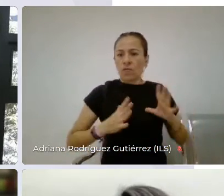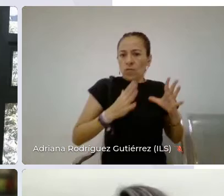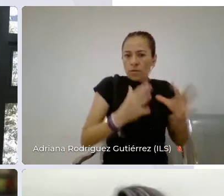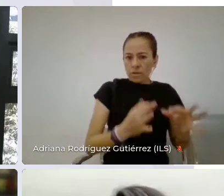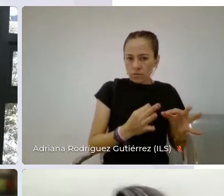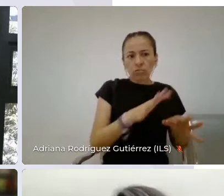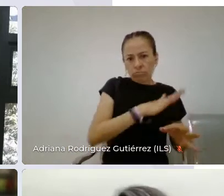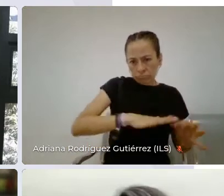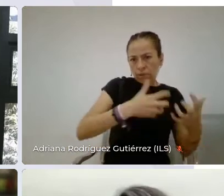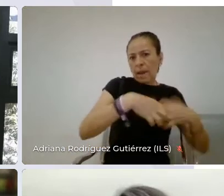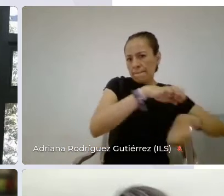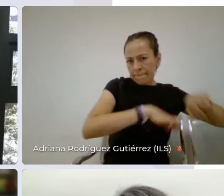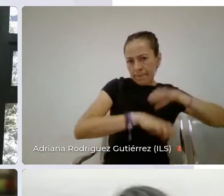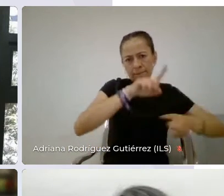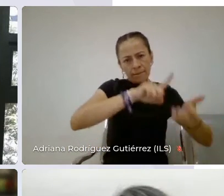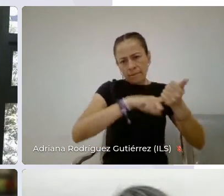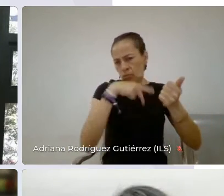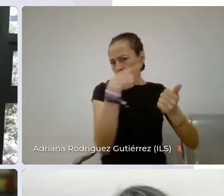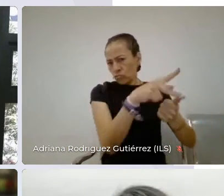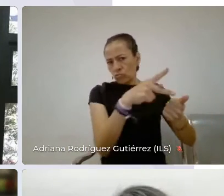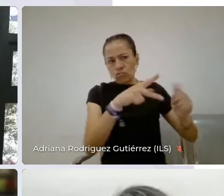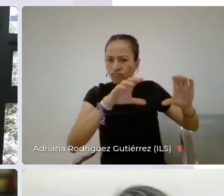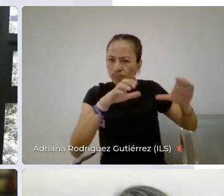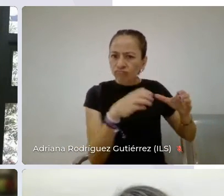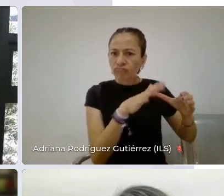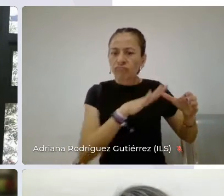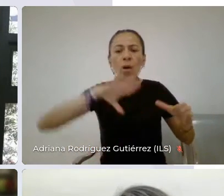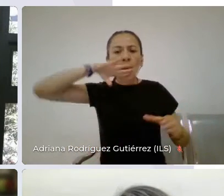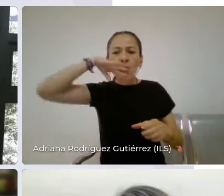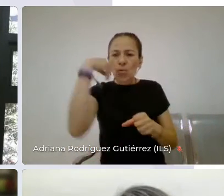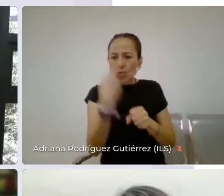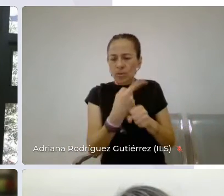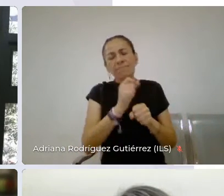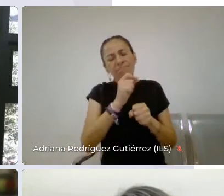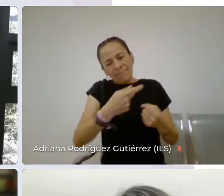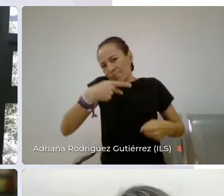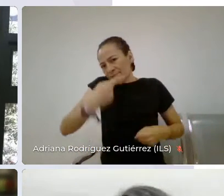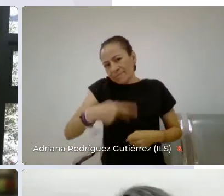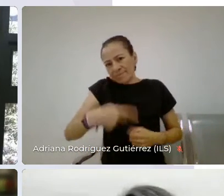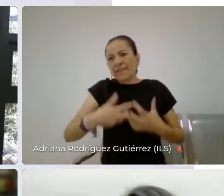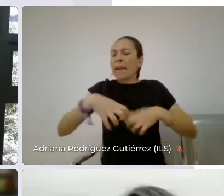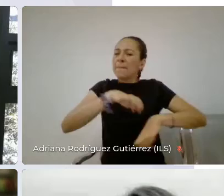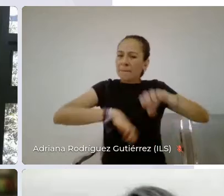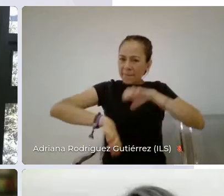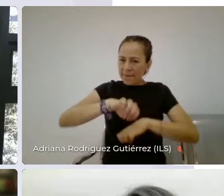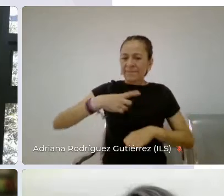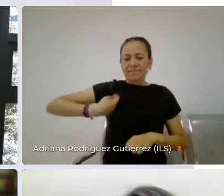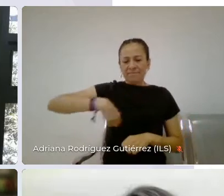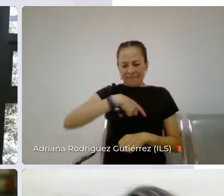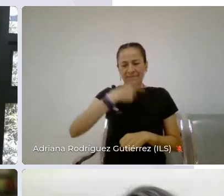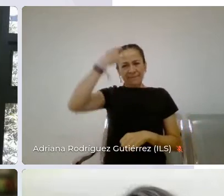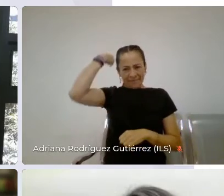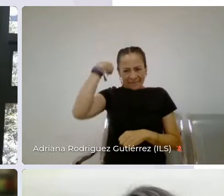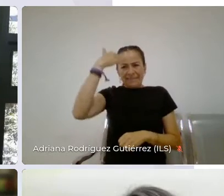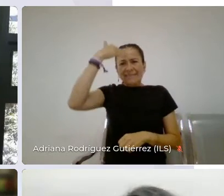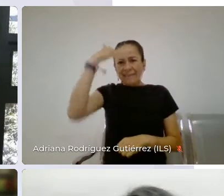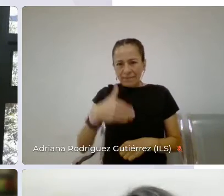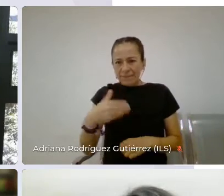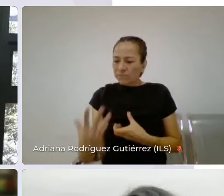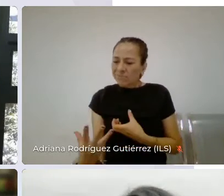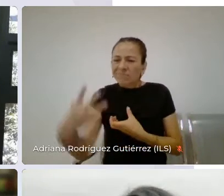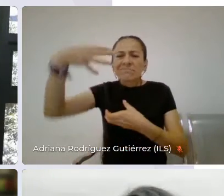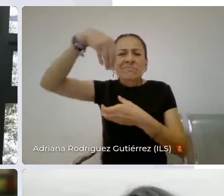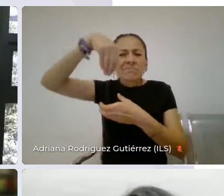corporativo y por supuesto también desde la empresa. Nosotros entendemos que la inclusión tiene que ver con todas las personas que están en una